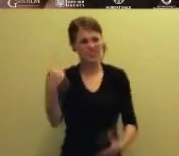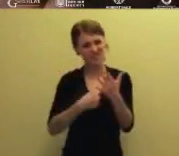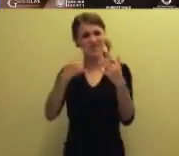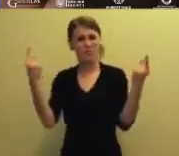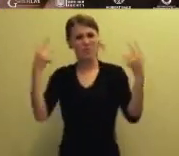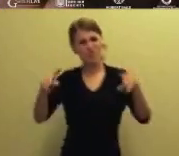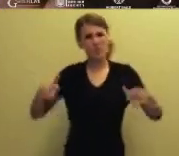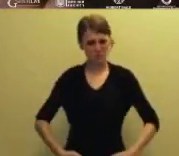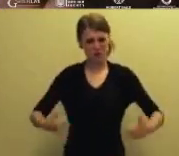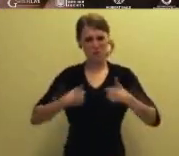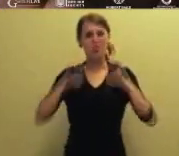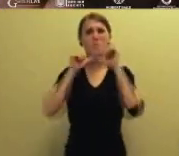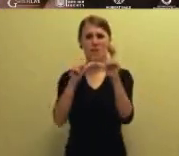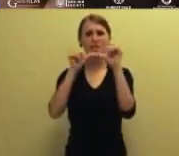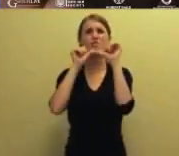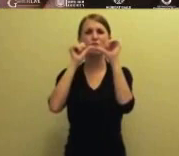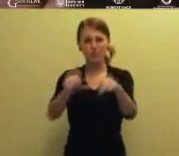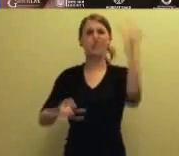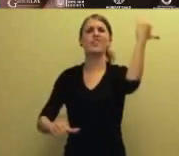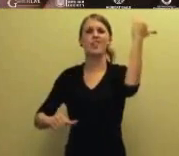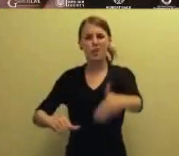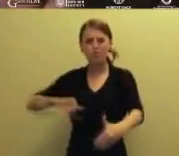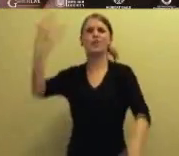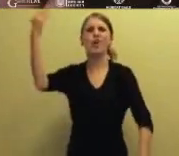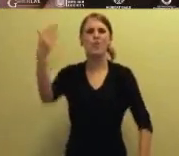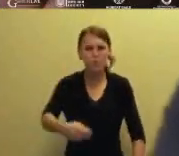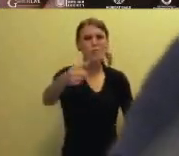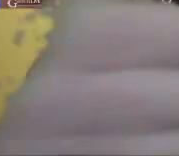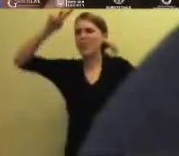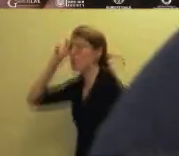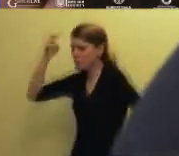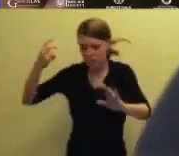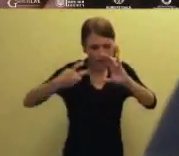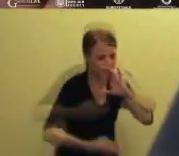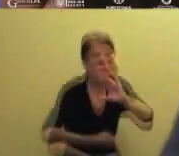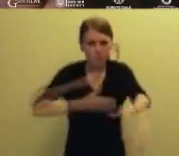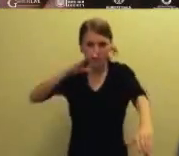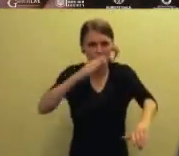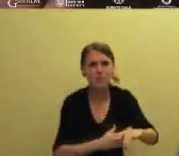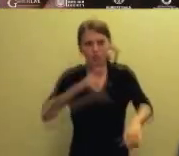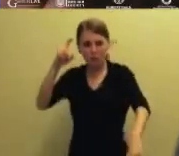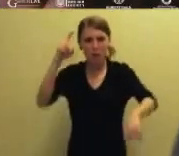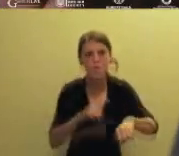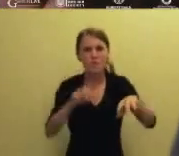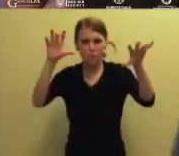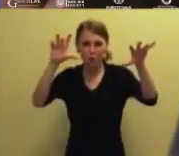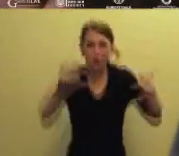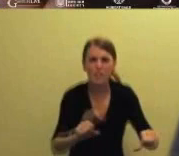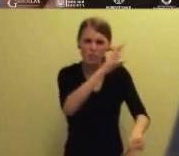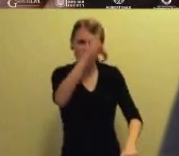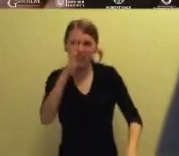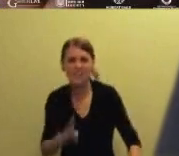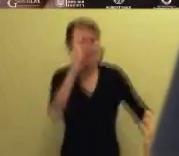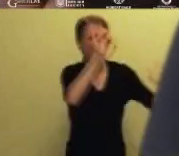hay cortes de plano no lo puede reducir a 5 a 3 por lo tanto se te alarga la película claro hay